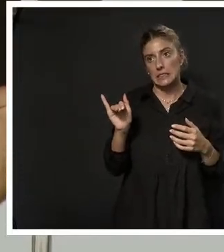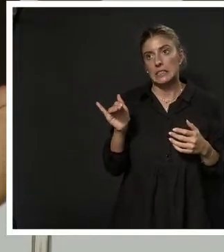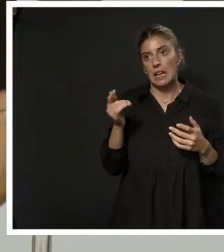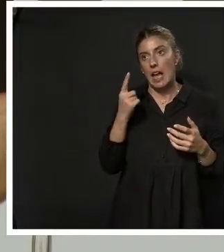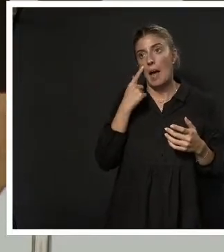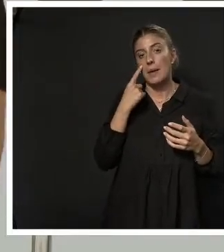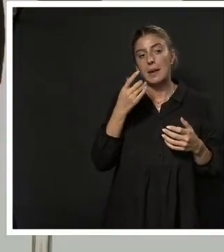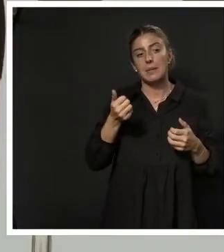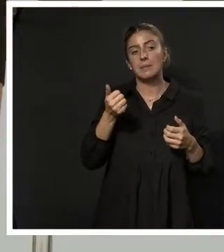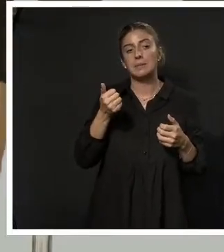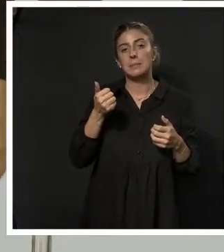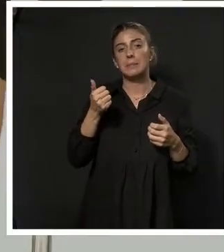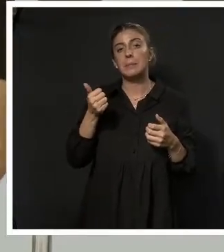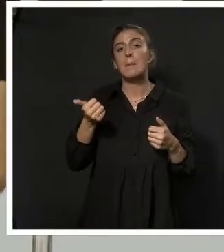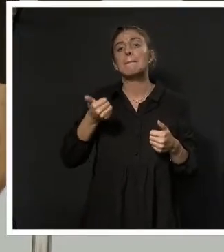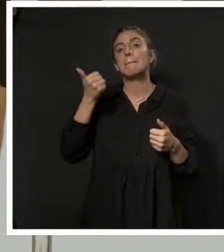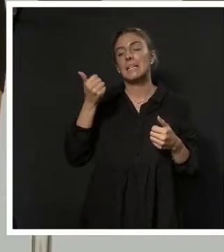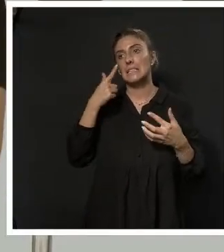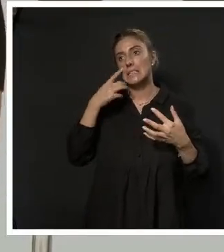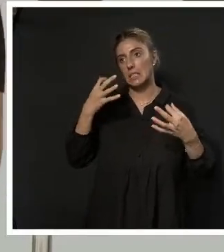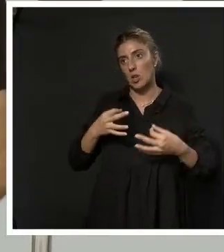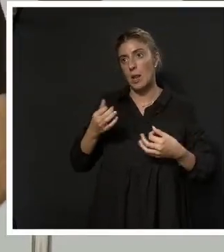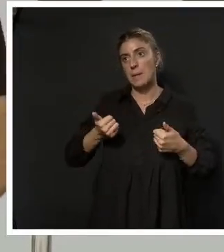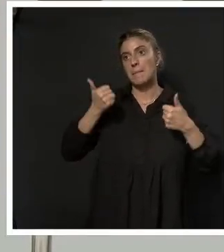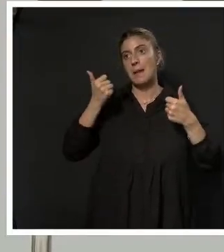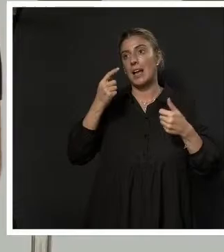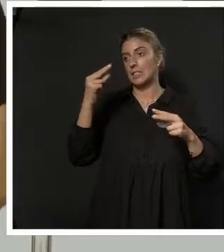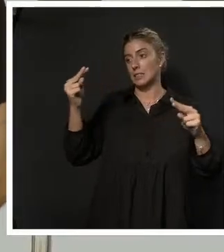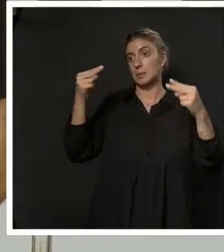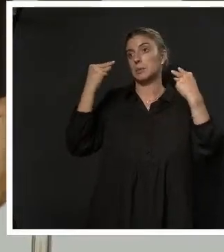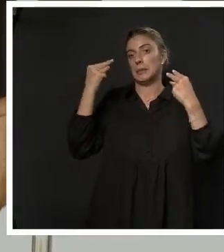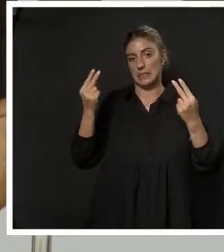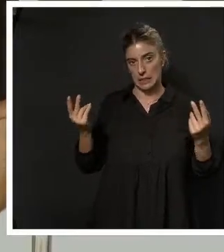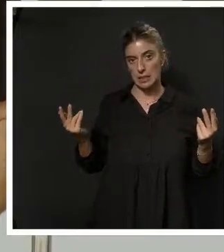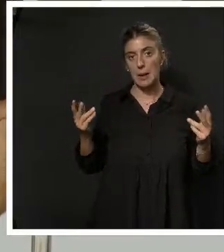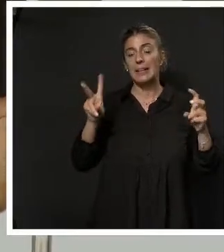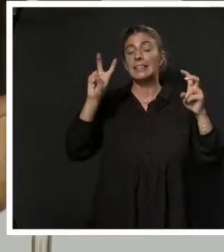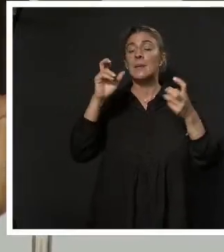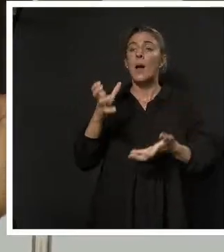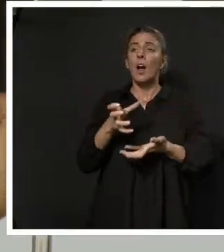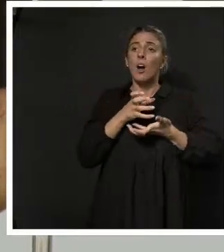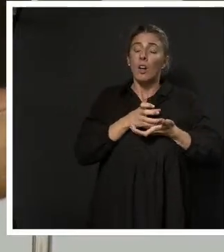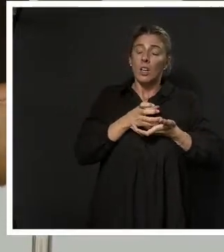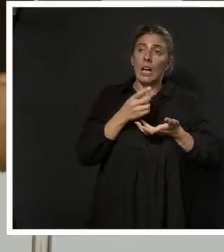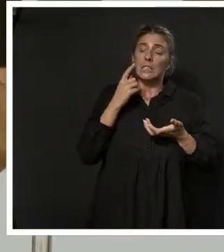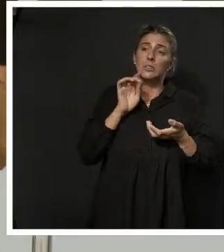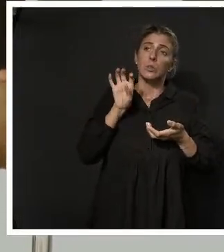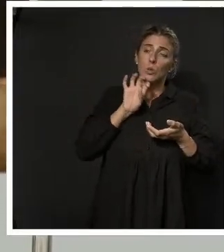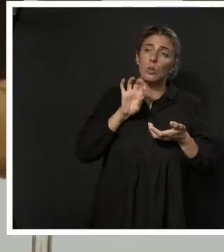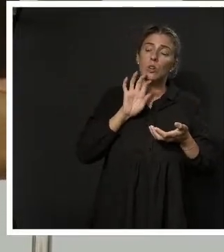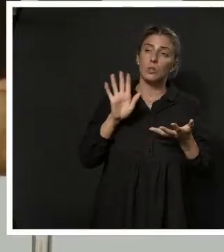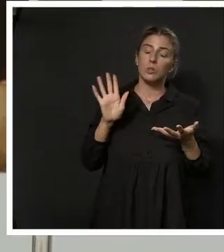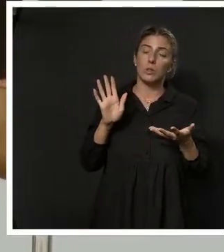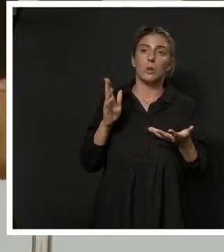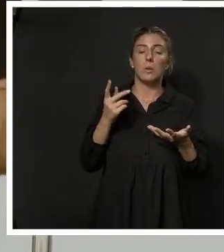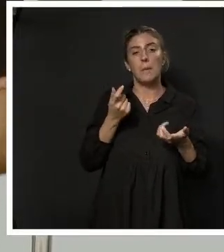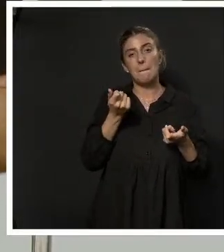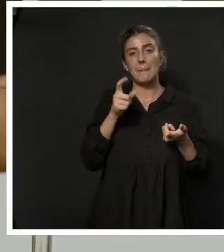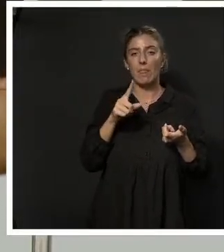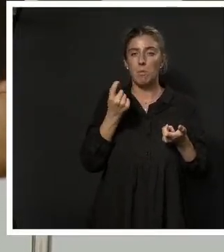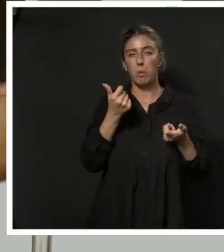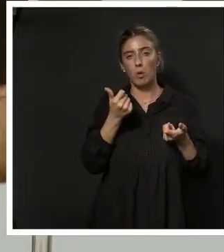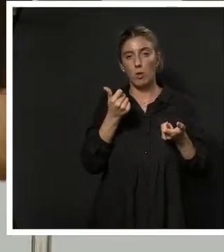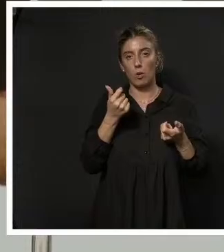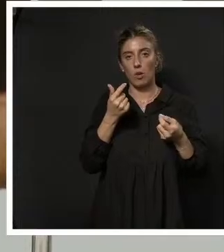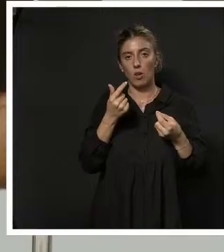más inseguridades porque bueno básicamente estás un poco más visible Lo que pasa que no tema dos Goya es curioso porque hay huellas que son medio malditos